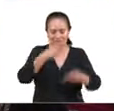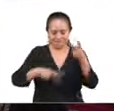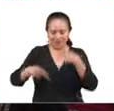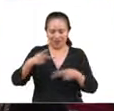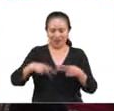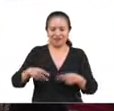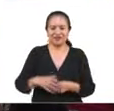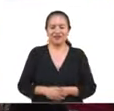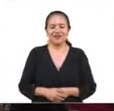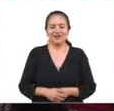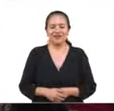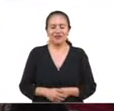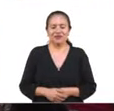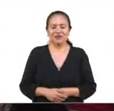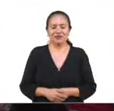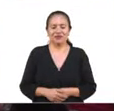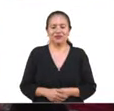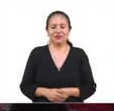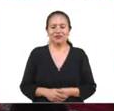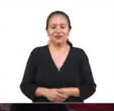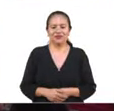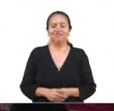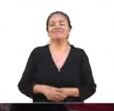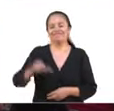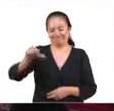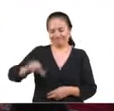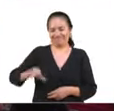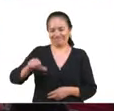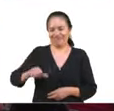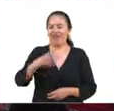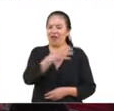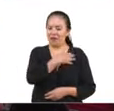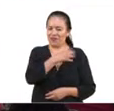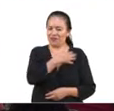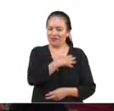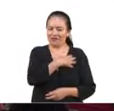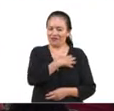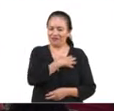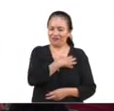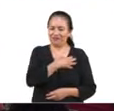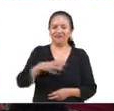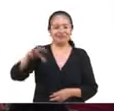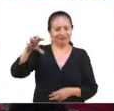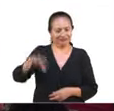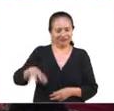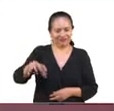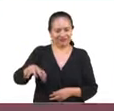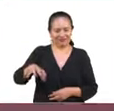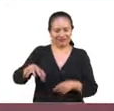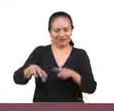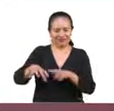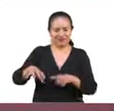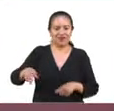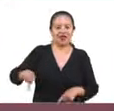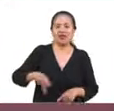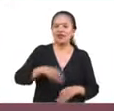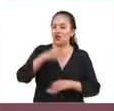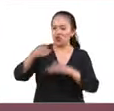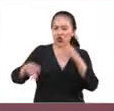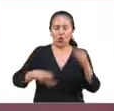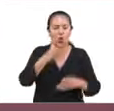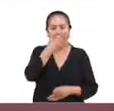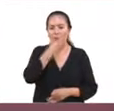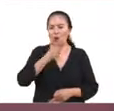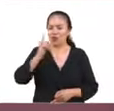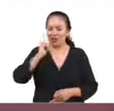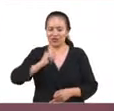Estamos, por supuesto, en su capital, porque esta es la capital de todas y de todos los